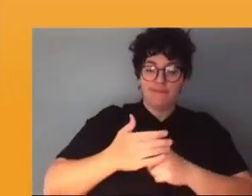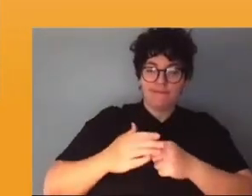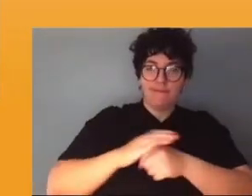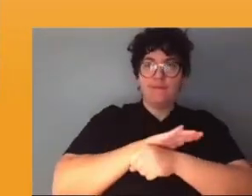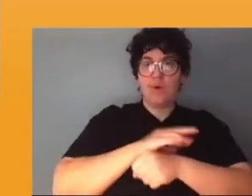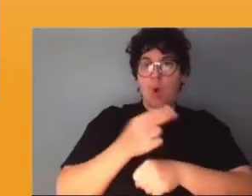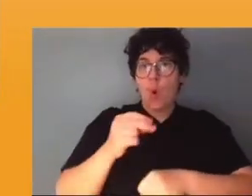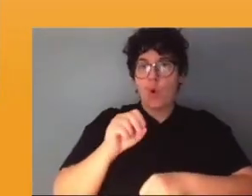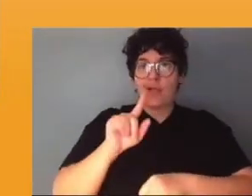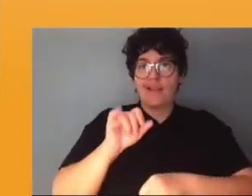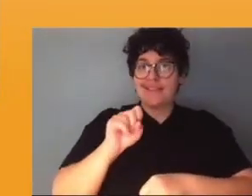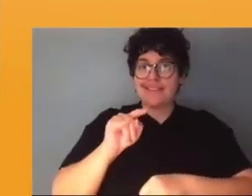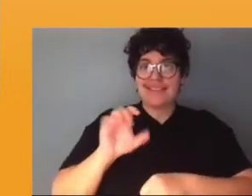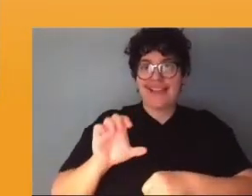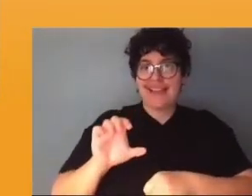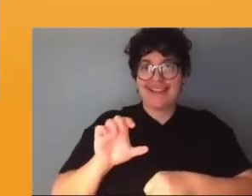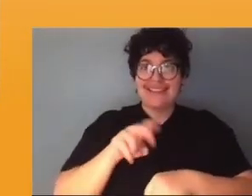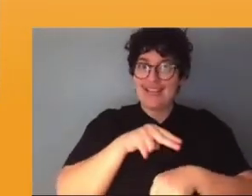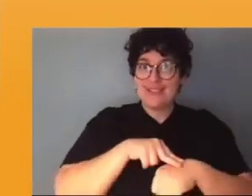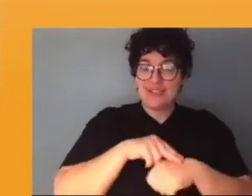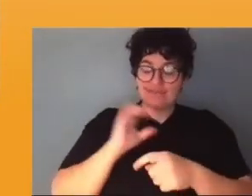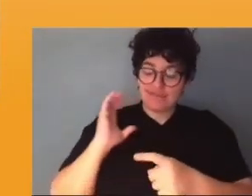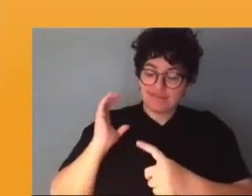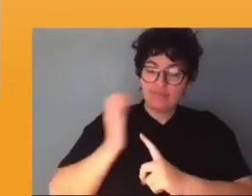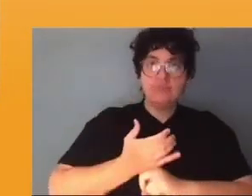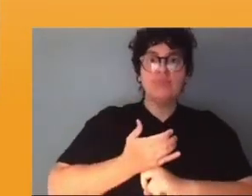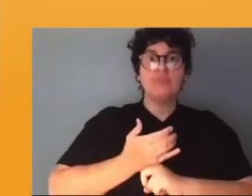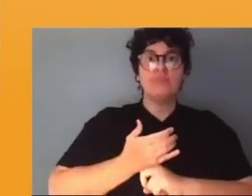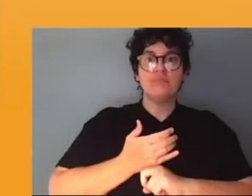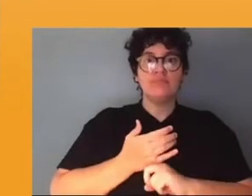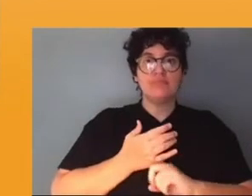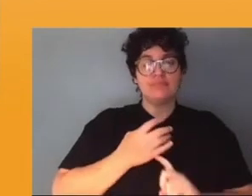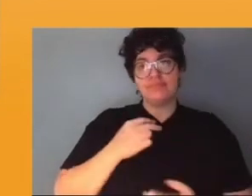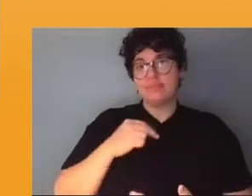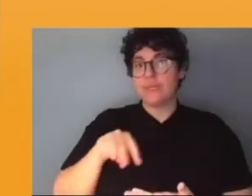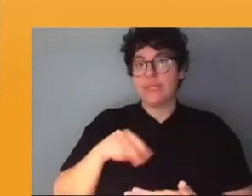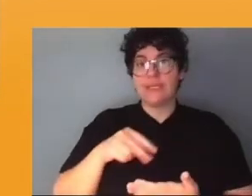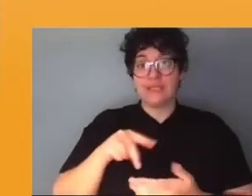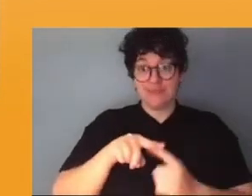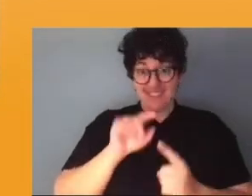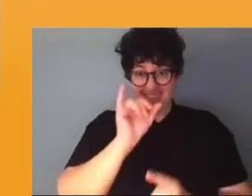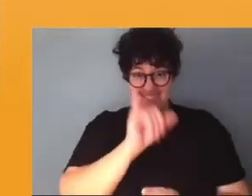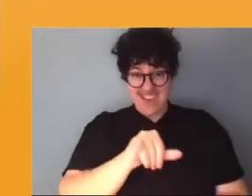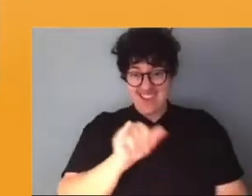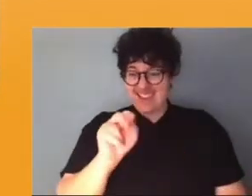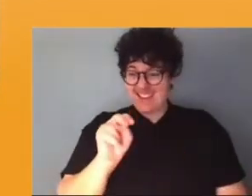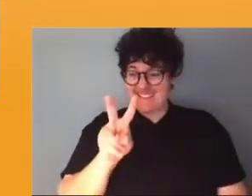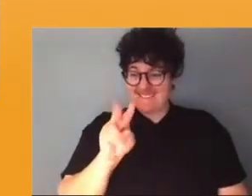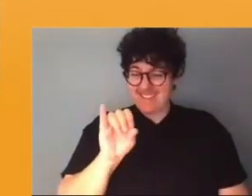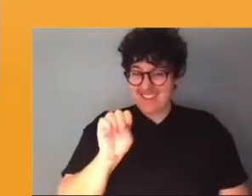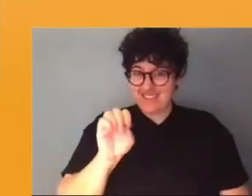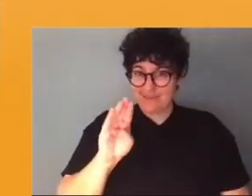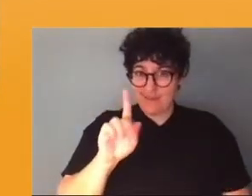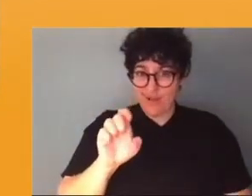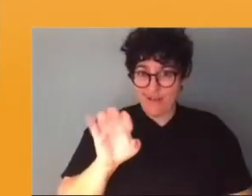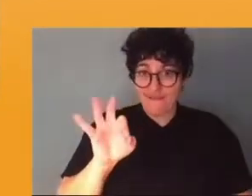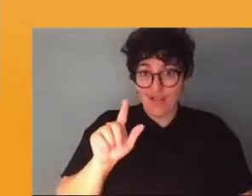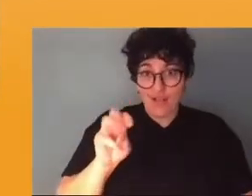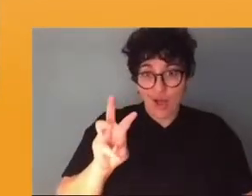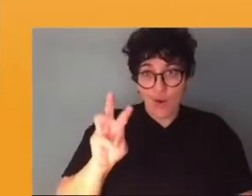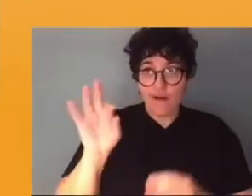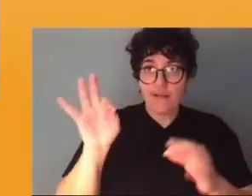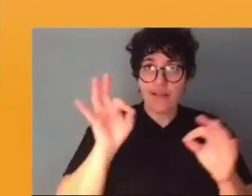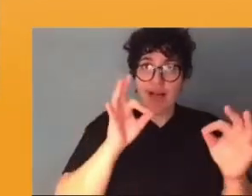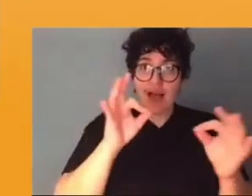que ese fluir invisible de la línea, mientras que es bellísimo también, ciertamente no